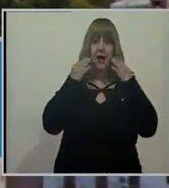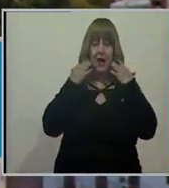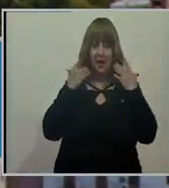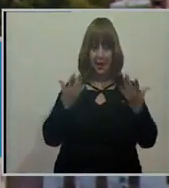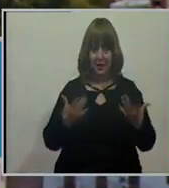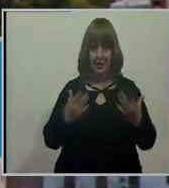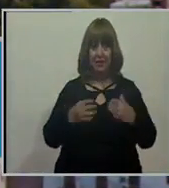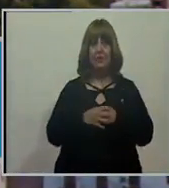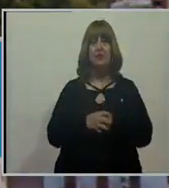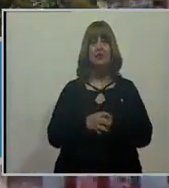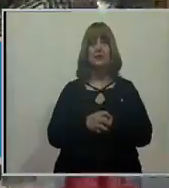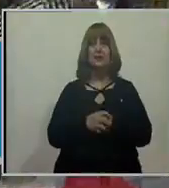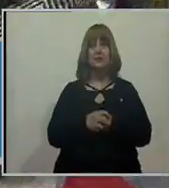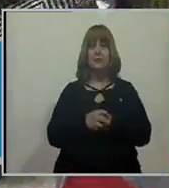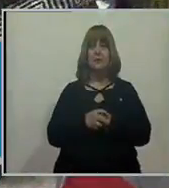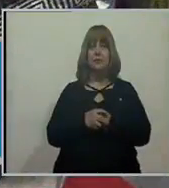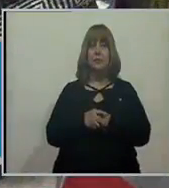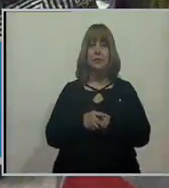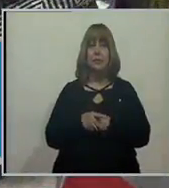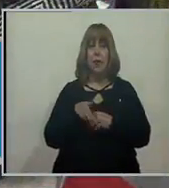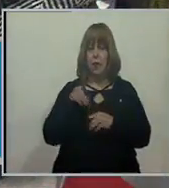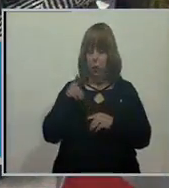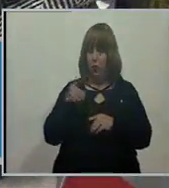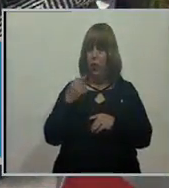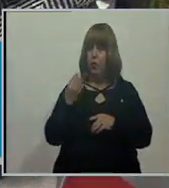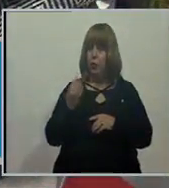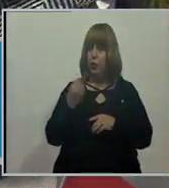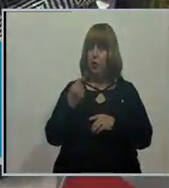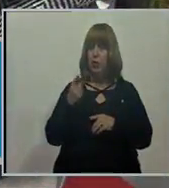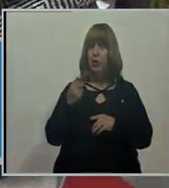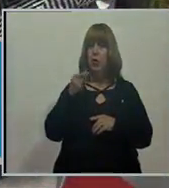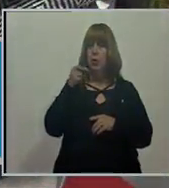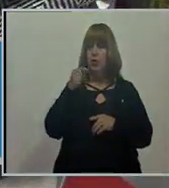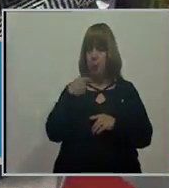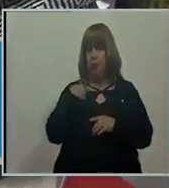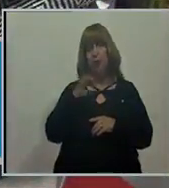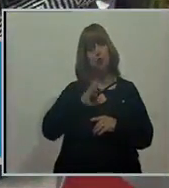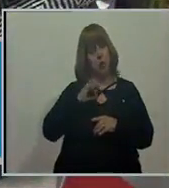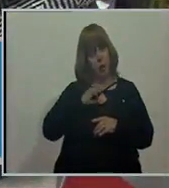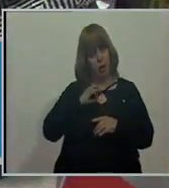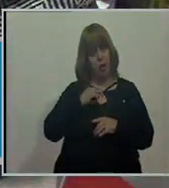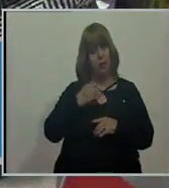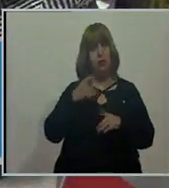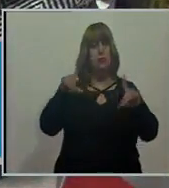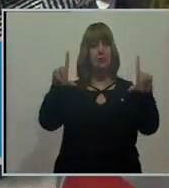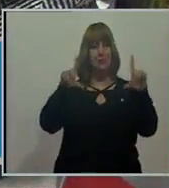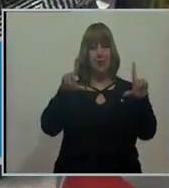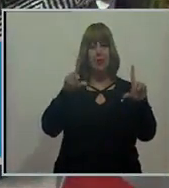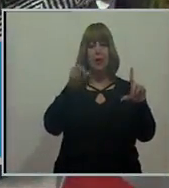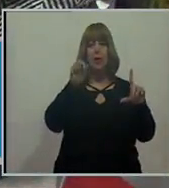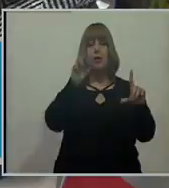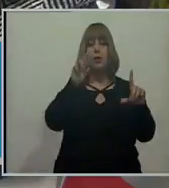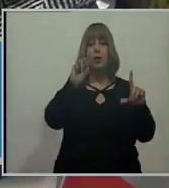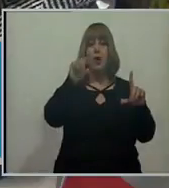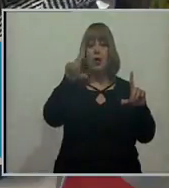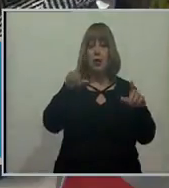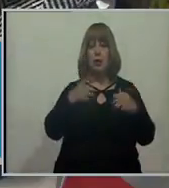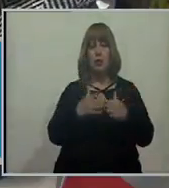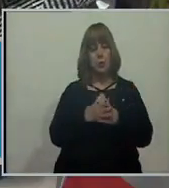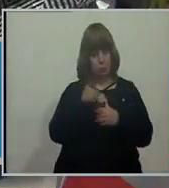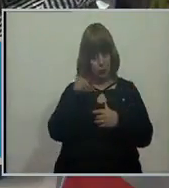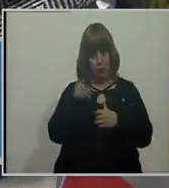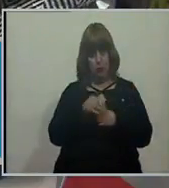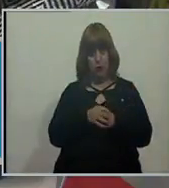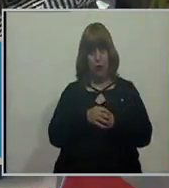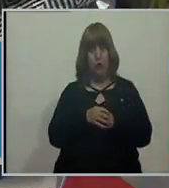muchos años en la pantalla, ¿te costó mucho entender cuál era realmente tu rol frente a la pantalla en relación a la gente? Me parece que cuando fui